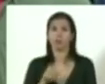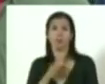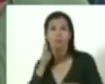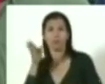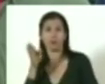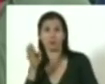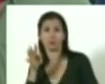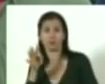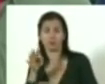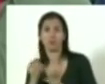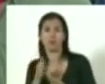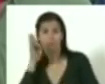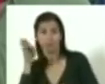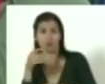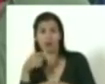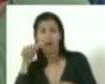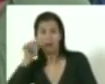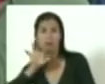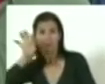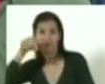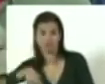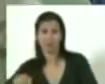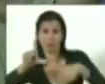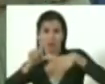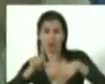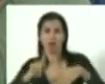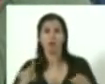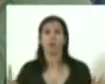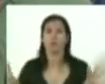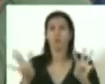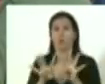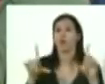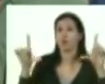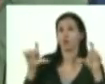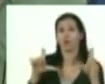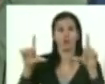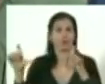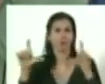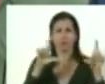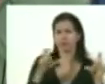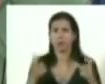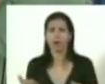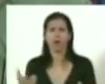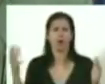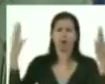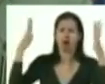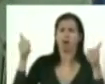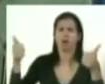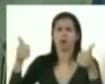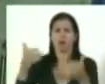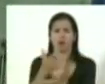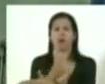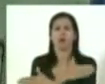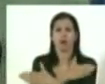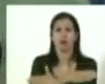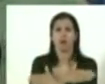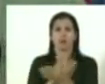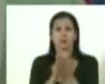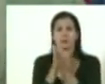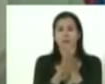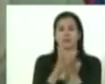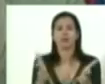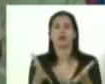dirige esa nación, hermana, y fueron allá a decir, ganó el cambio, y se frotaban las